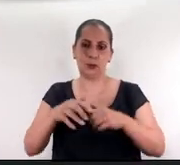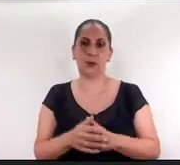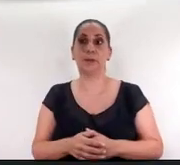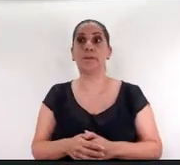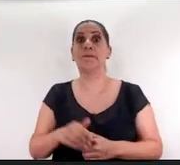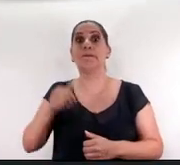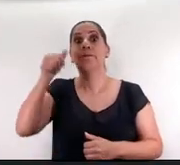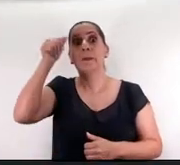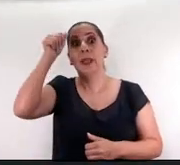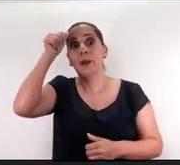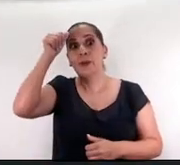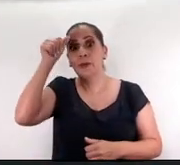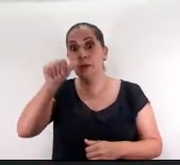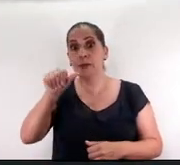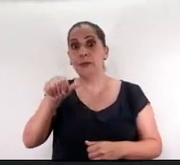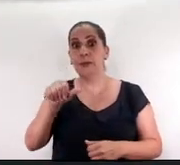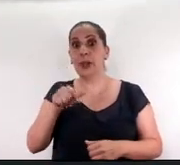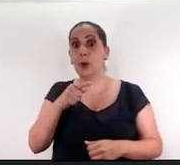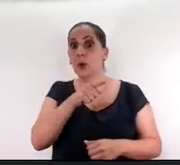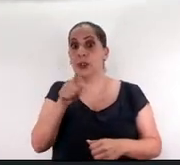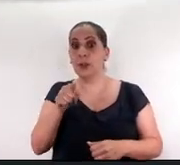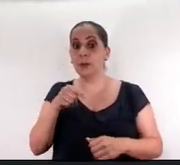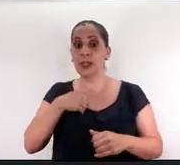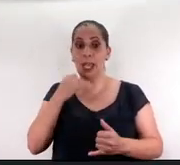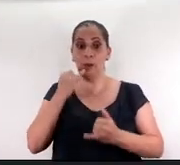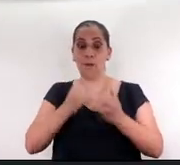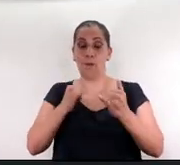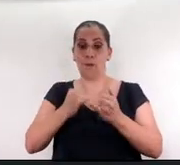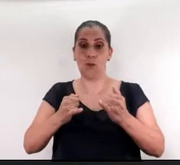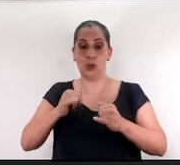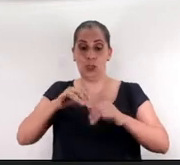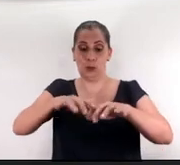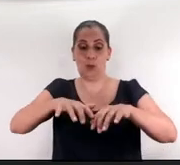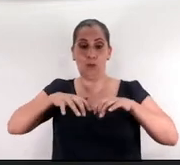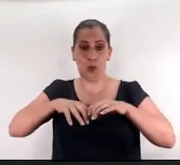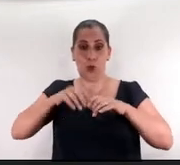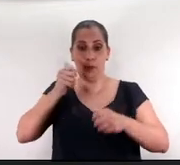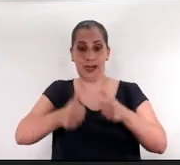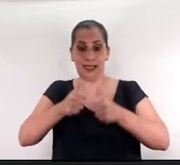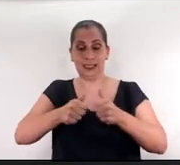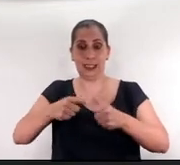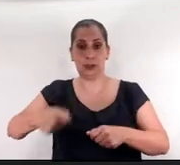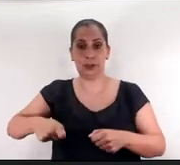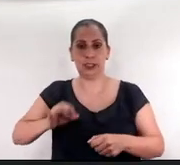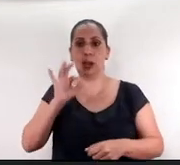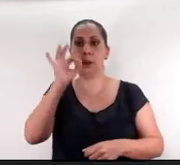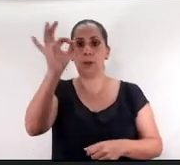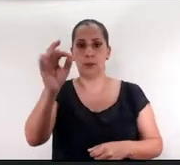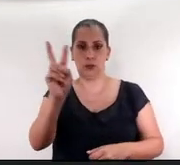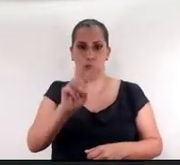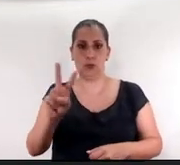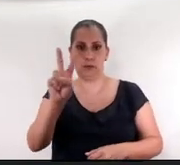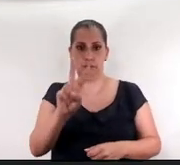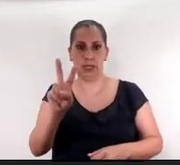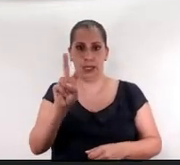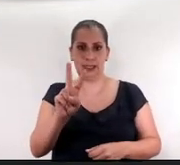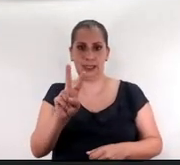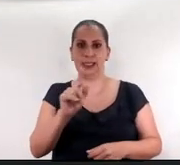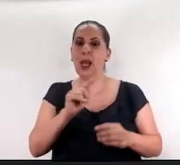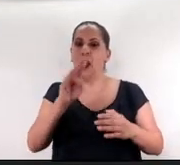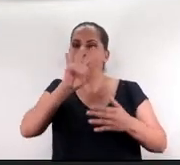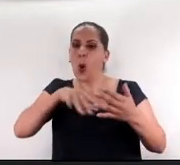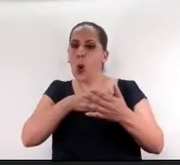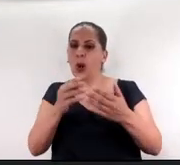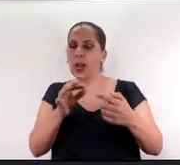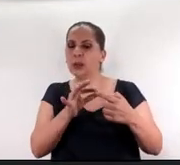más recordarles que tenemos nuestro último foro de entrevistas a candidatos presidenciales el próximo viernes y este en un horario